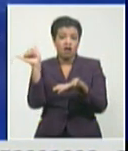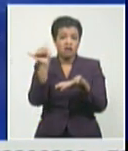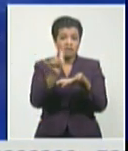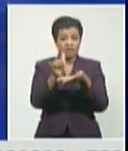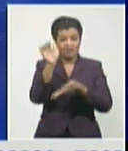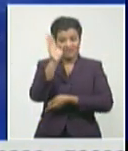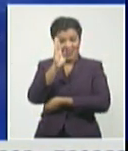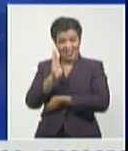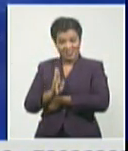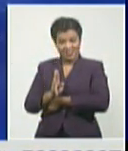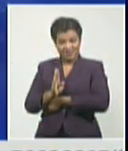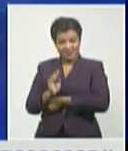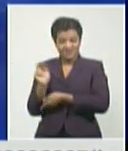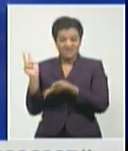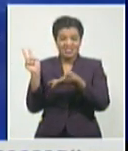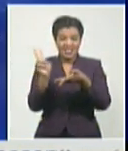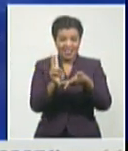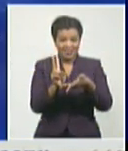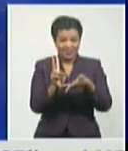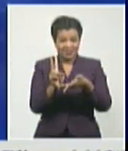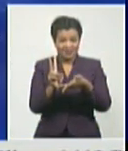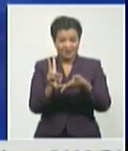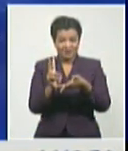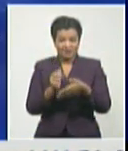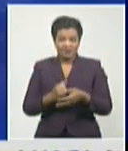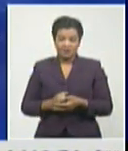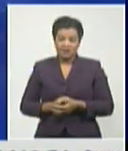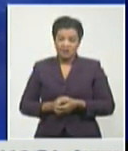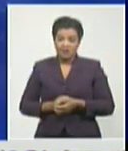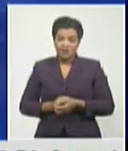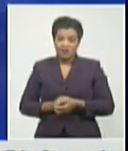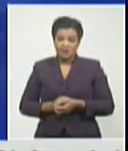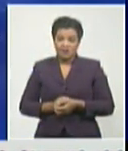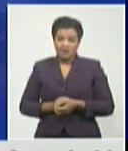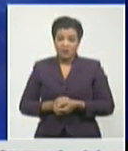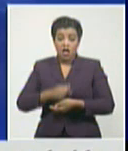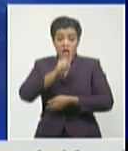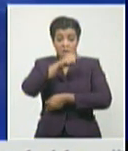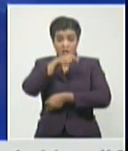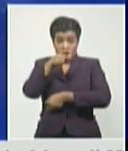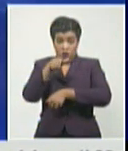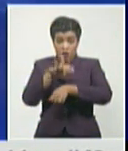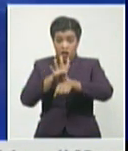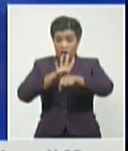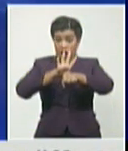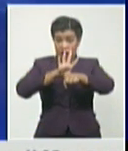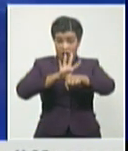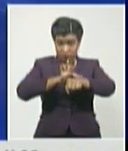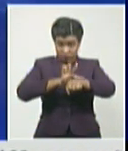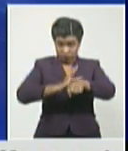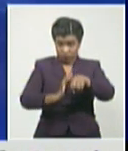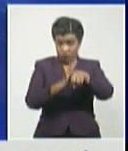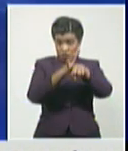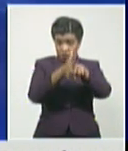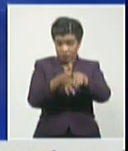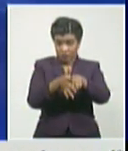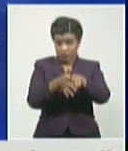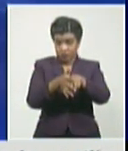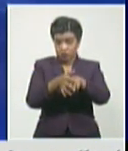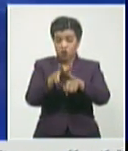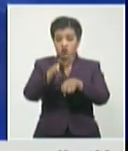o de brasil o sea que los casos que se diagnosticaron identificando una nueva